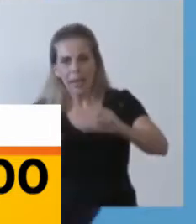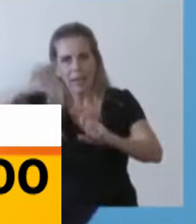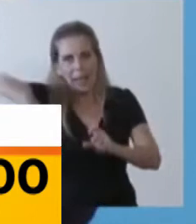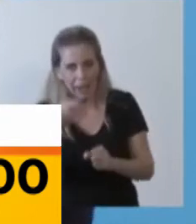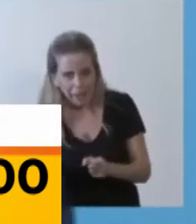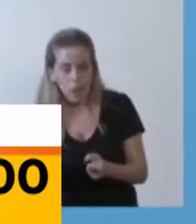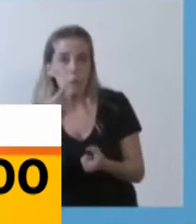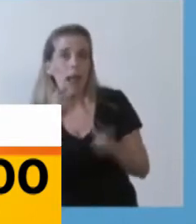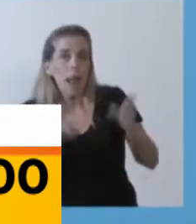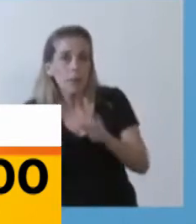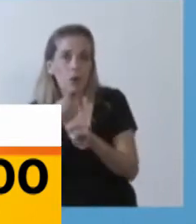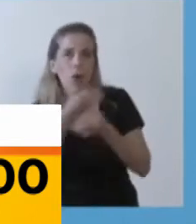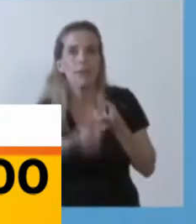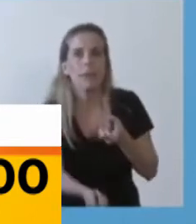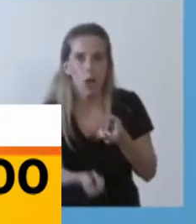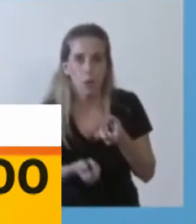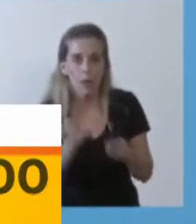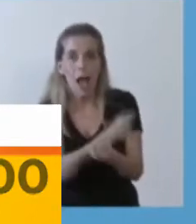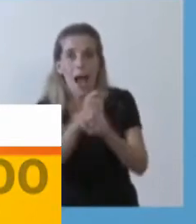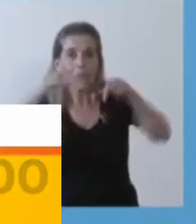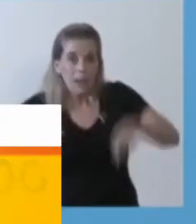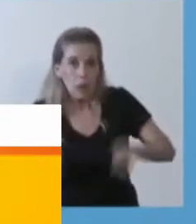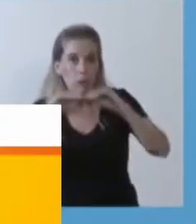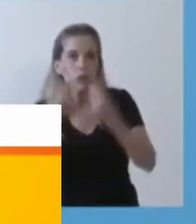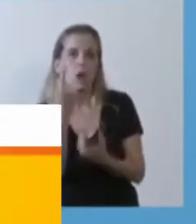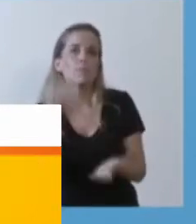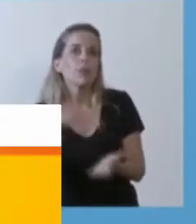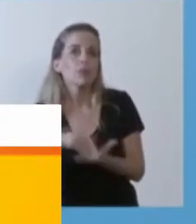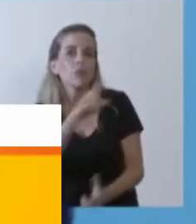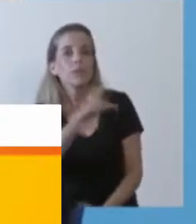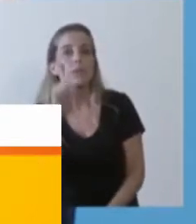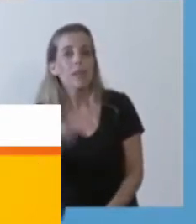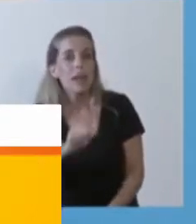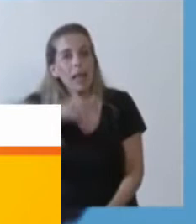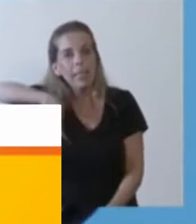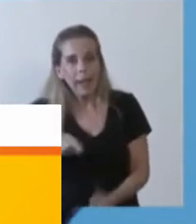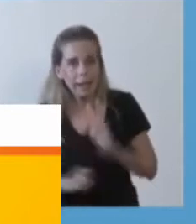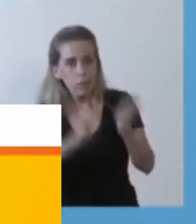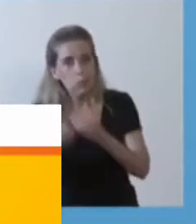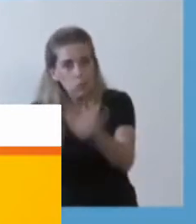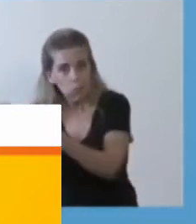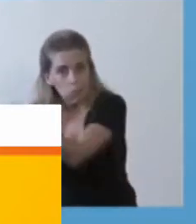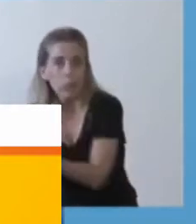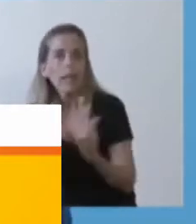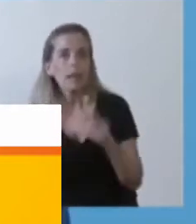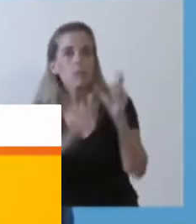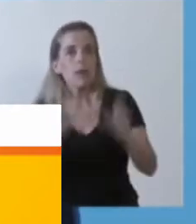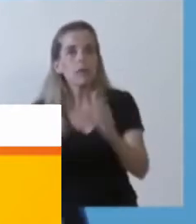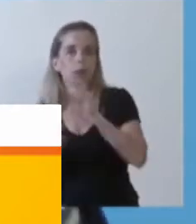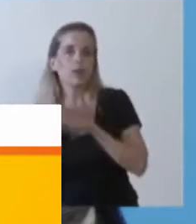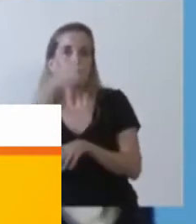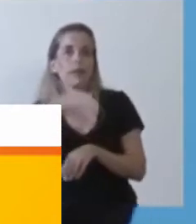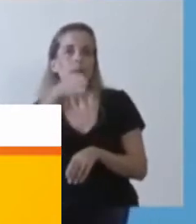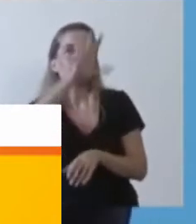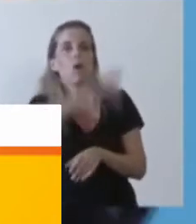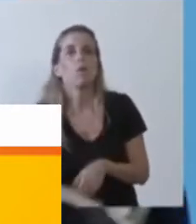Hasta ahora tenemos 1.100.000 tarjetas que ya se han entregado con una modalidad presencial. La entrega se ha hecho